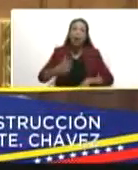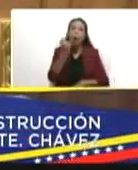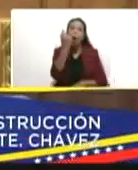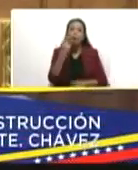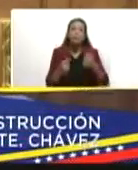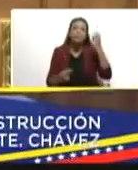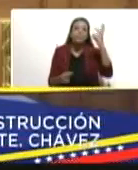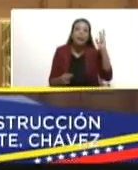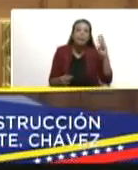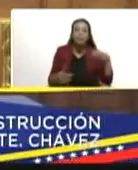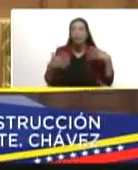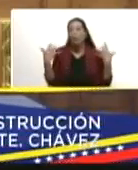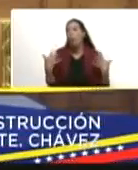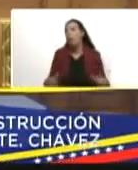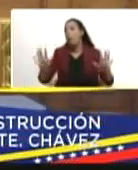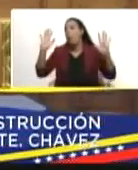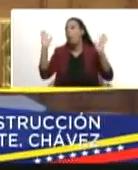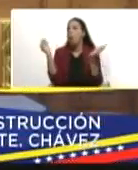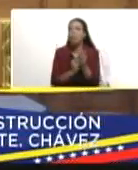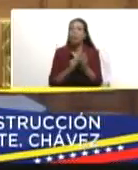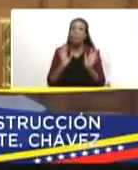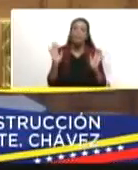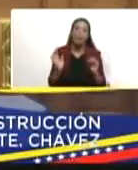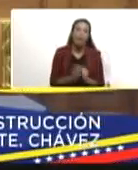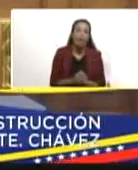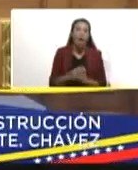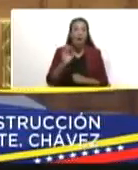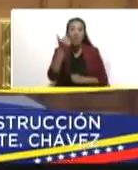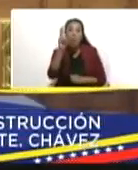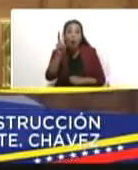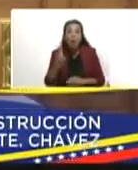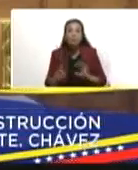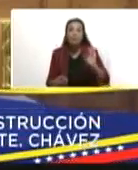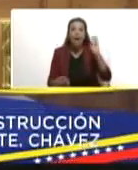se una cosa así AH